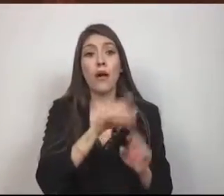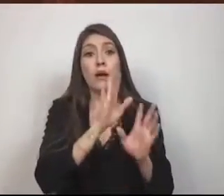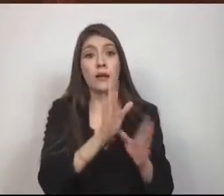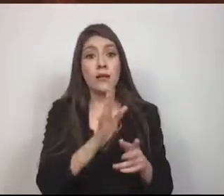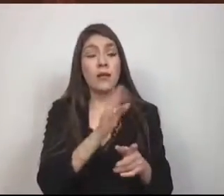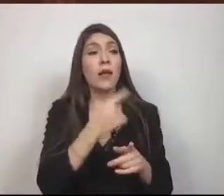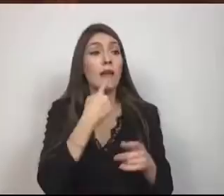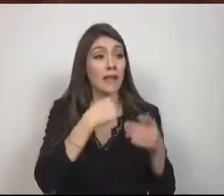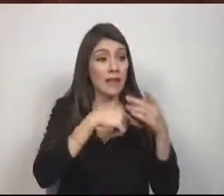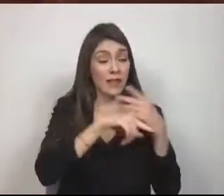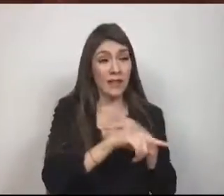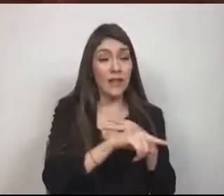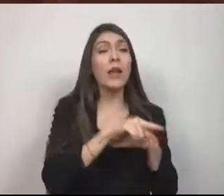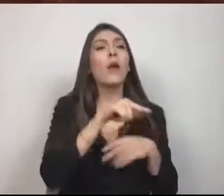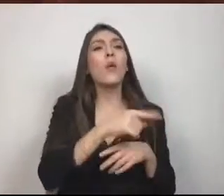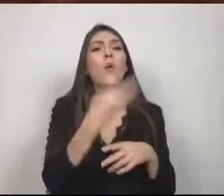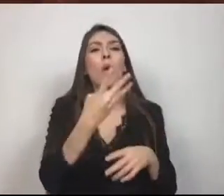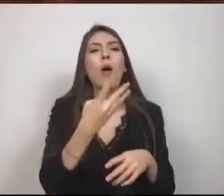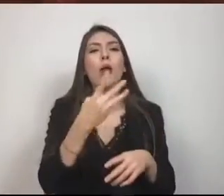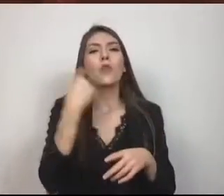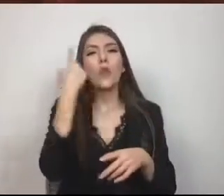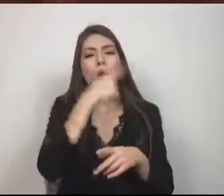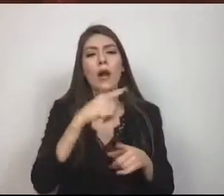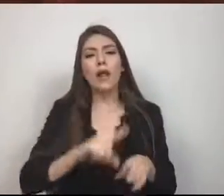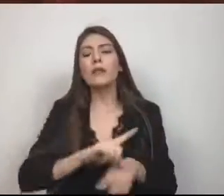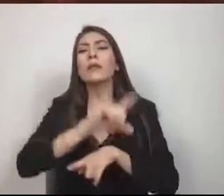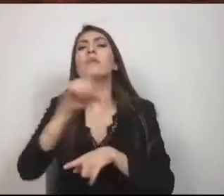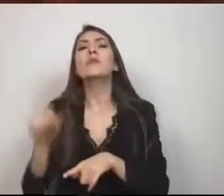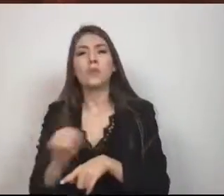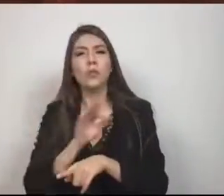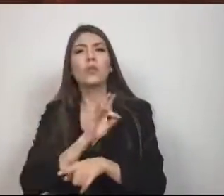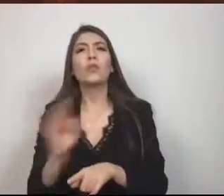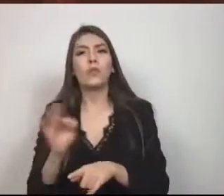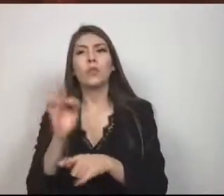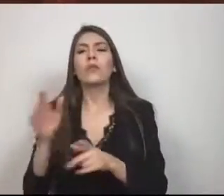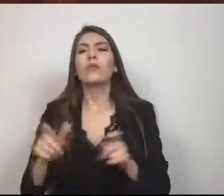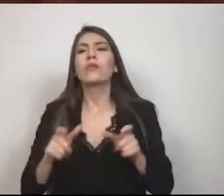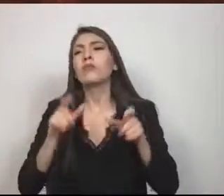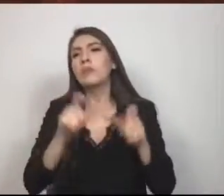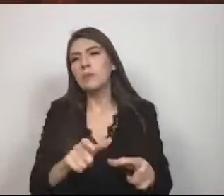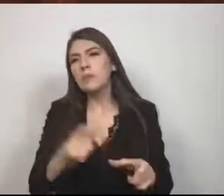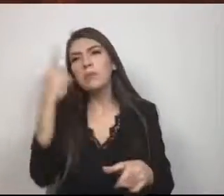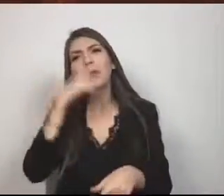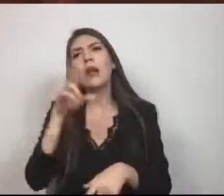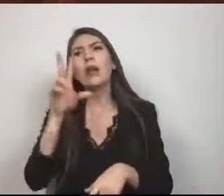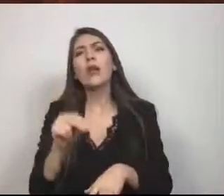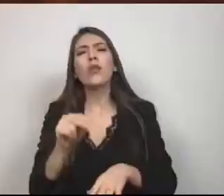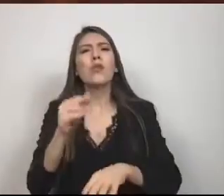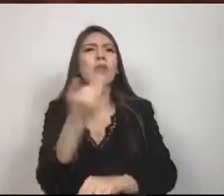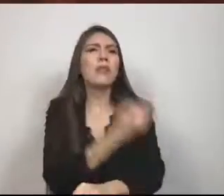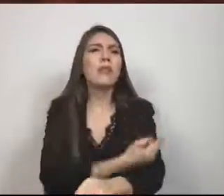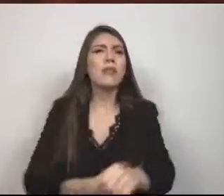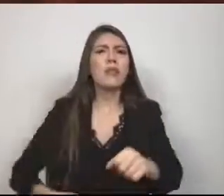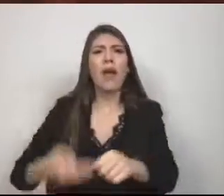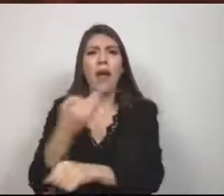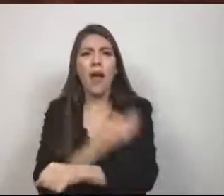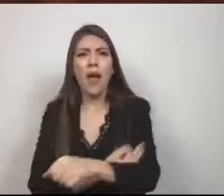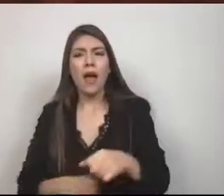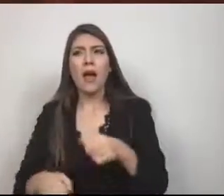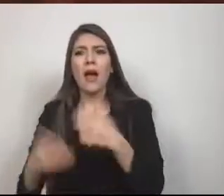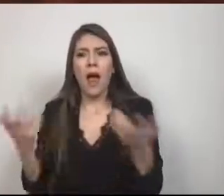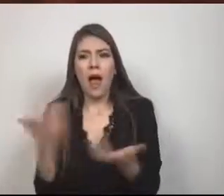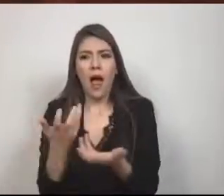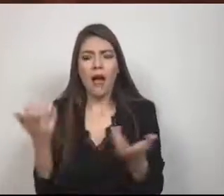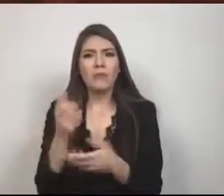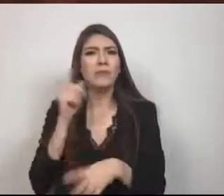los hechos que las generan y así evitar retardos en su aplicación como actualmente sucede.